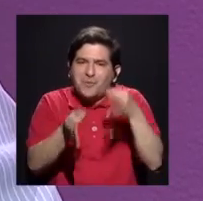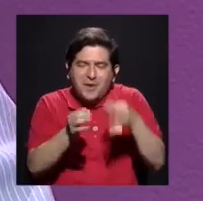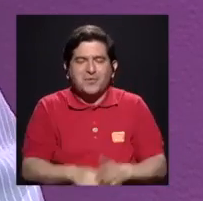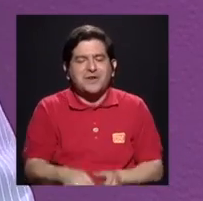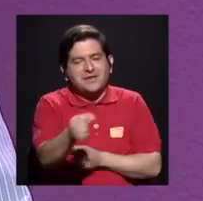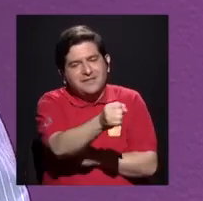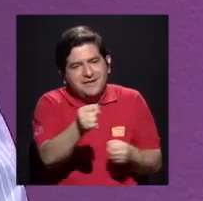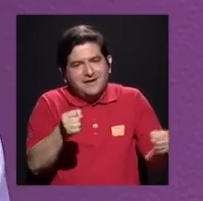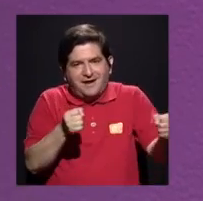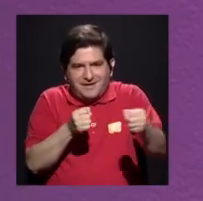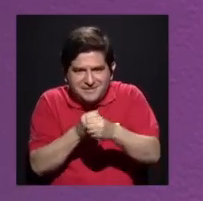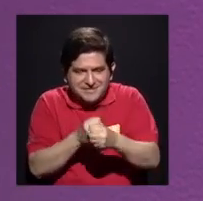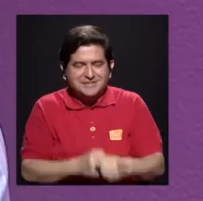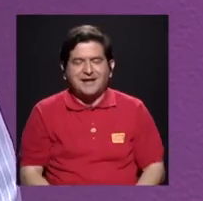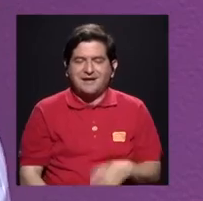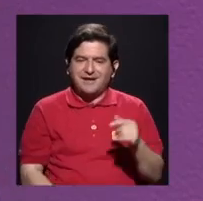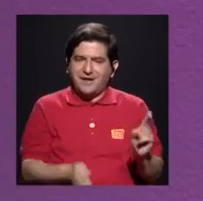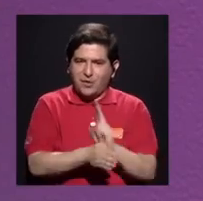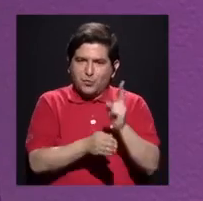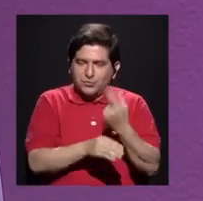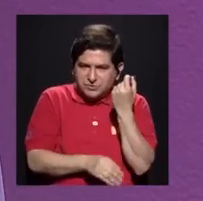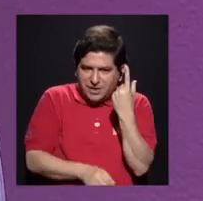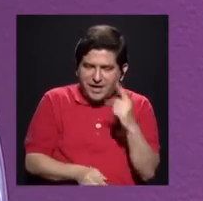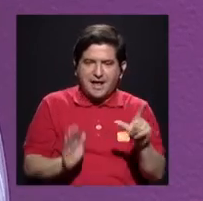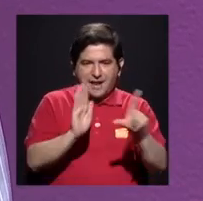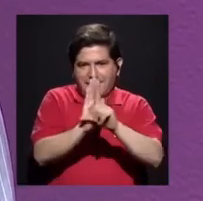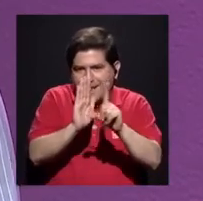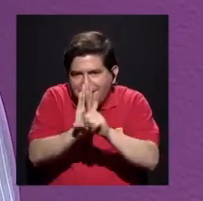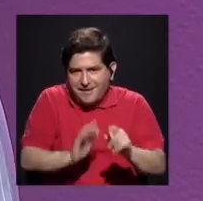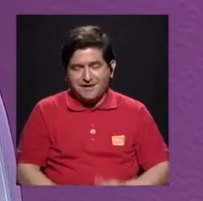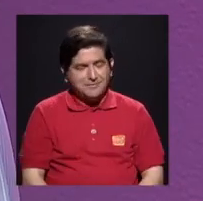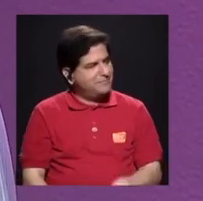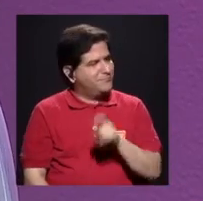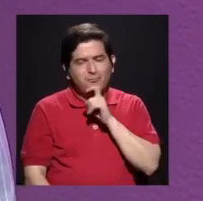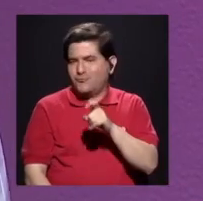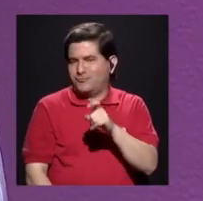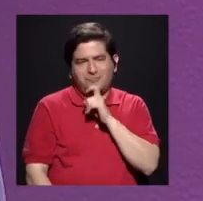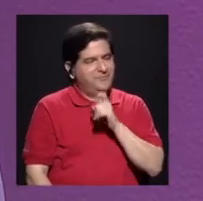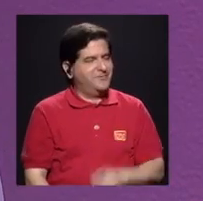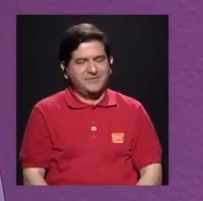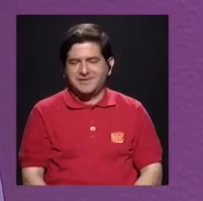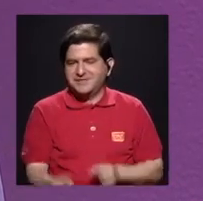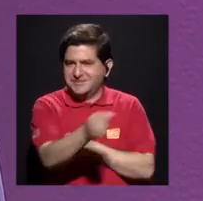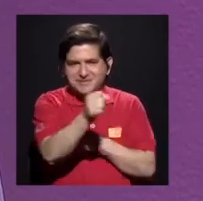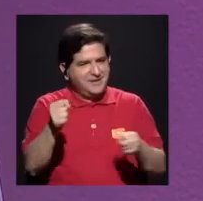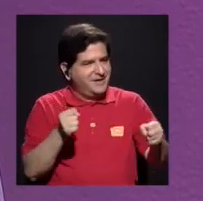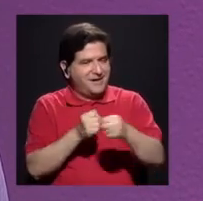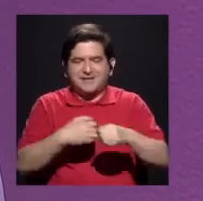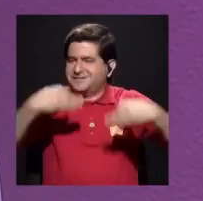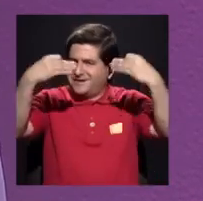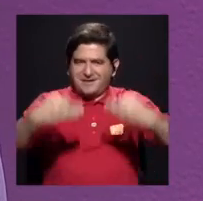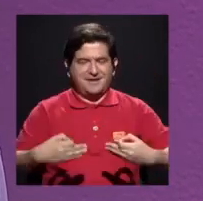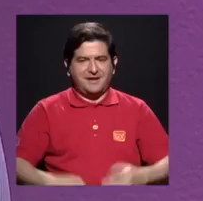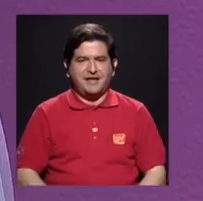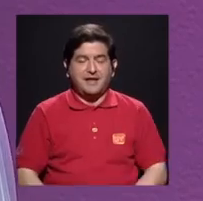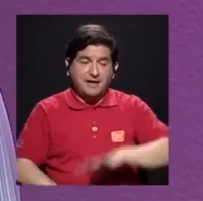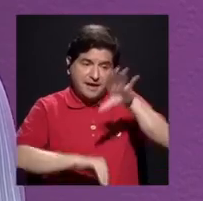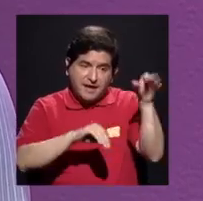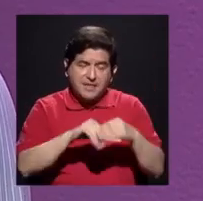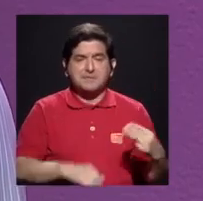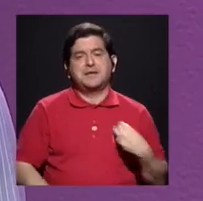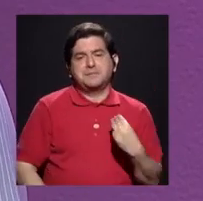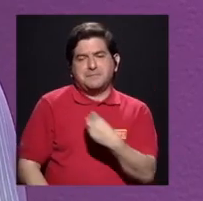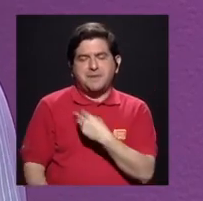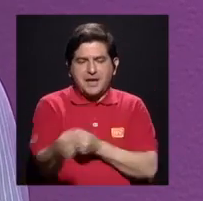sala es la que interpreta pues las demás leyes verdad es muy difícil que la sala pues tome esas decisiones además la conformación de la sala